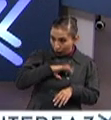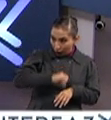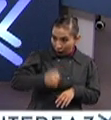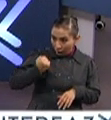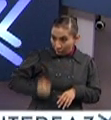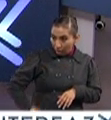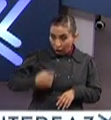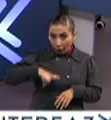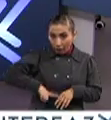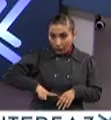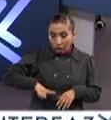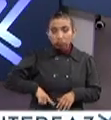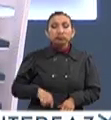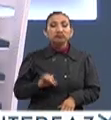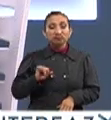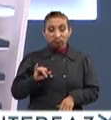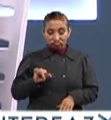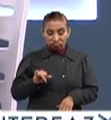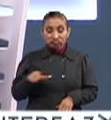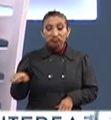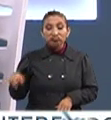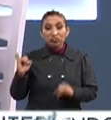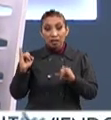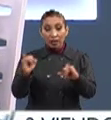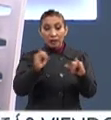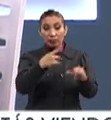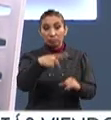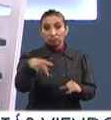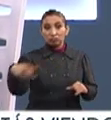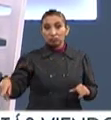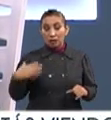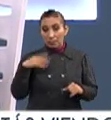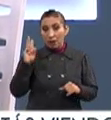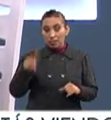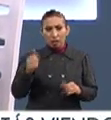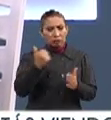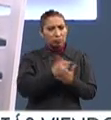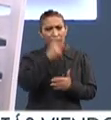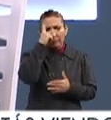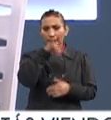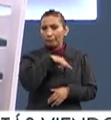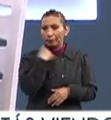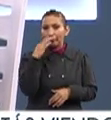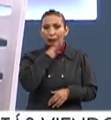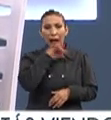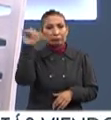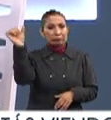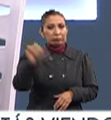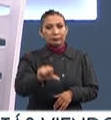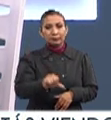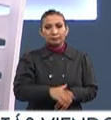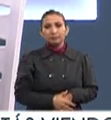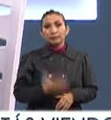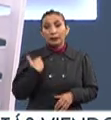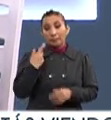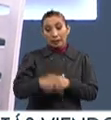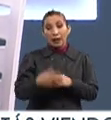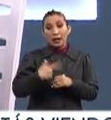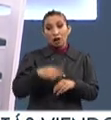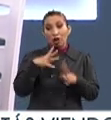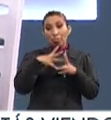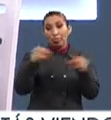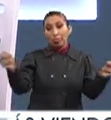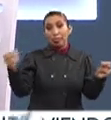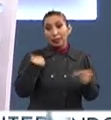preocupante en términos de comportamiento individual. La verdad es que sí salimos en la Ciudad de México reprobada totalmente. Bueno. Estamos en peligro de extinción